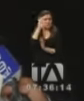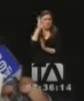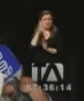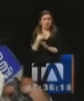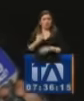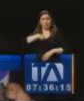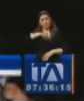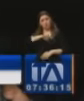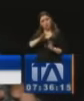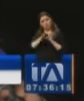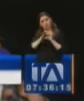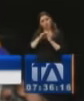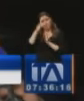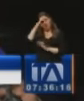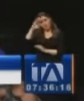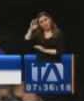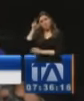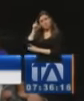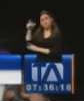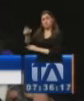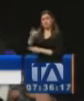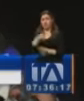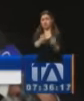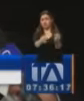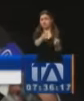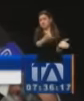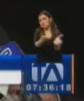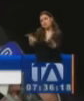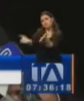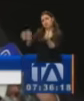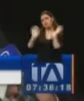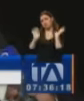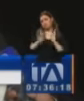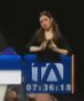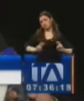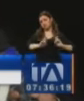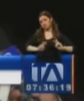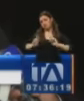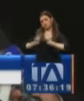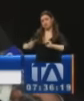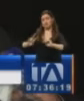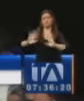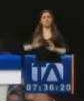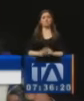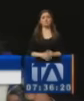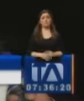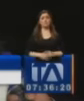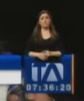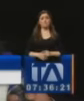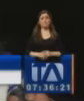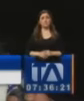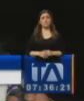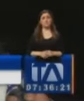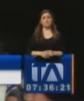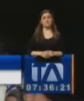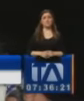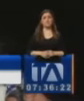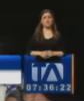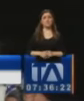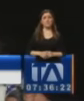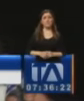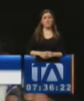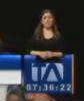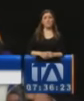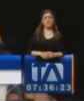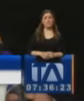vehículos a disposición de la fiscalía para que haga el caso pertinente. Los vehículos están a disposición de ellos, vuelvo y repito,